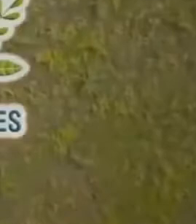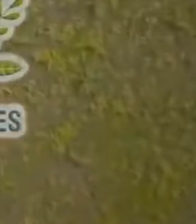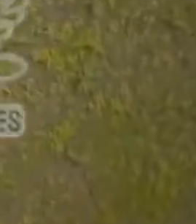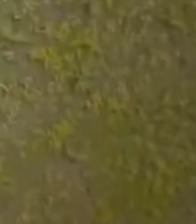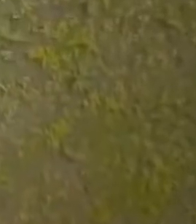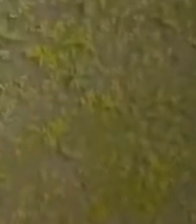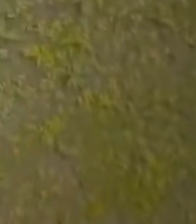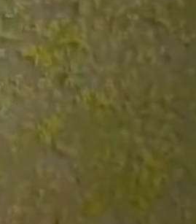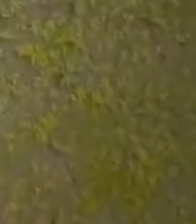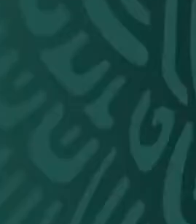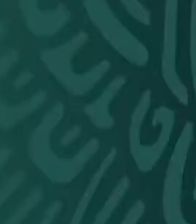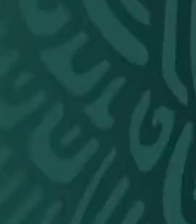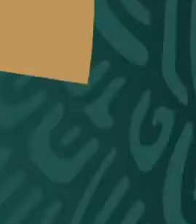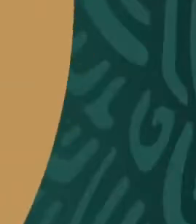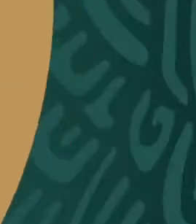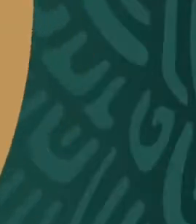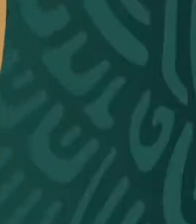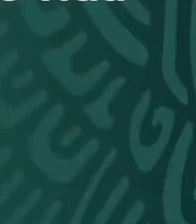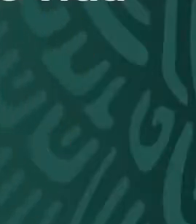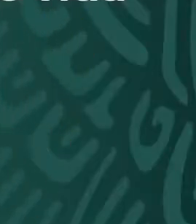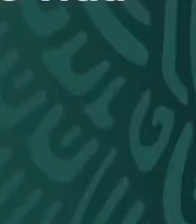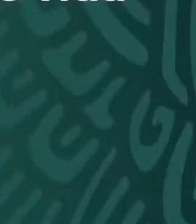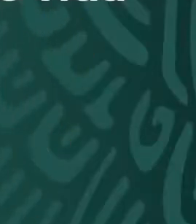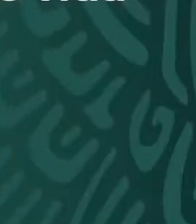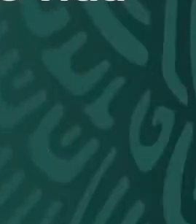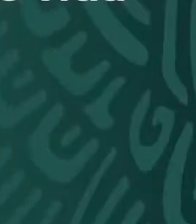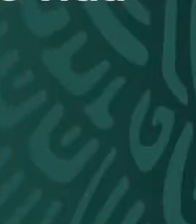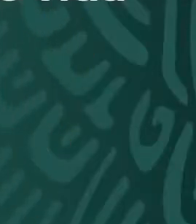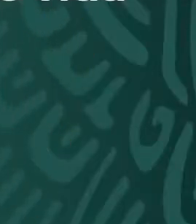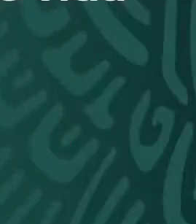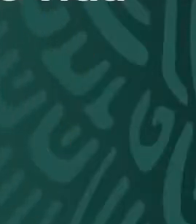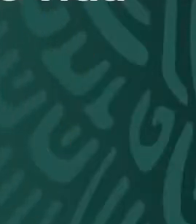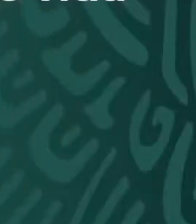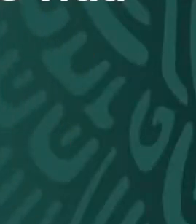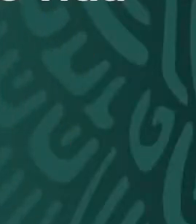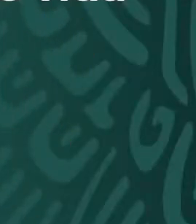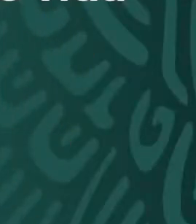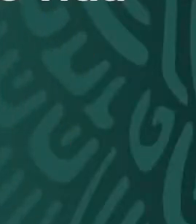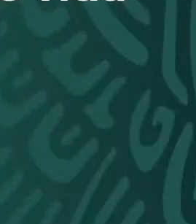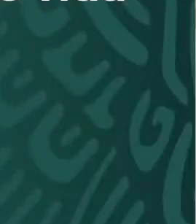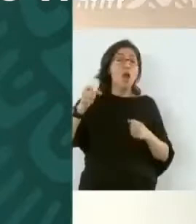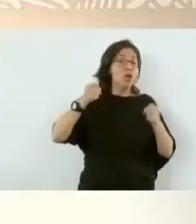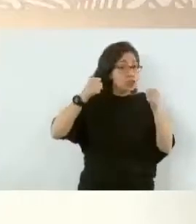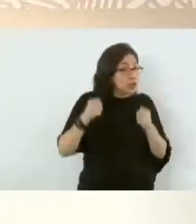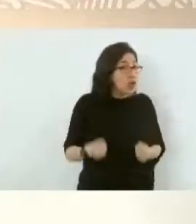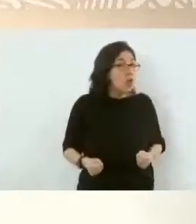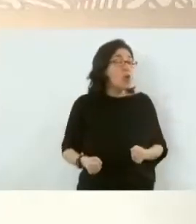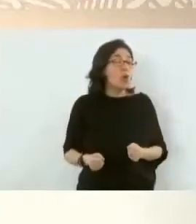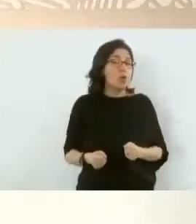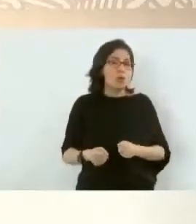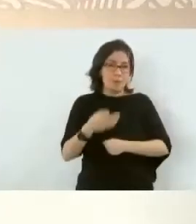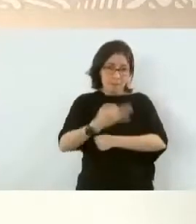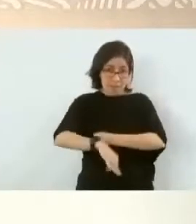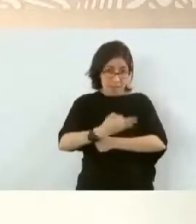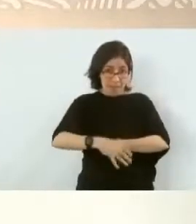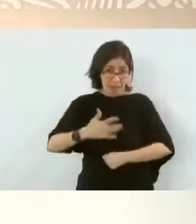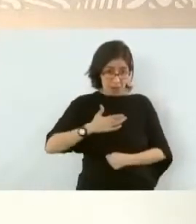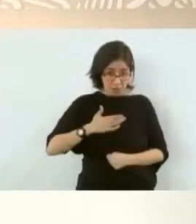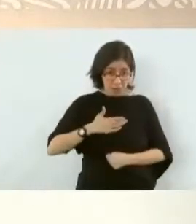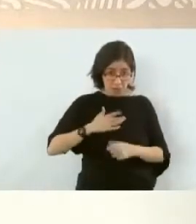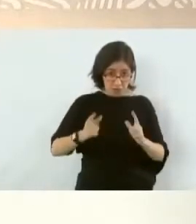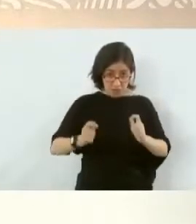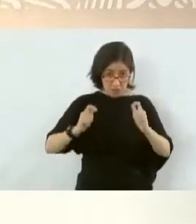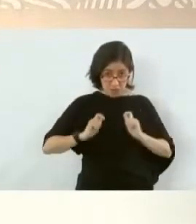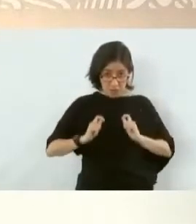Vida, que está ayudando al desarrollo del campo y protegiendo el medio ambiente. Desde que mientras yo esté en la